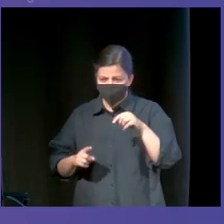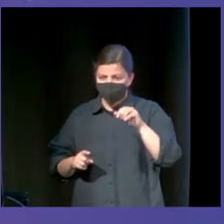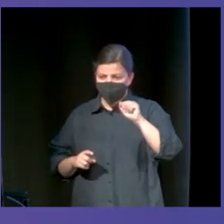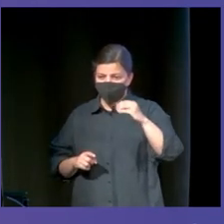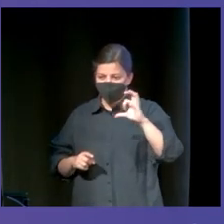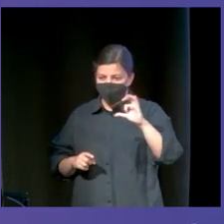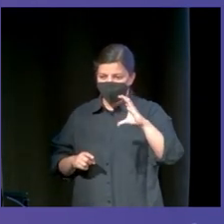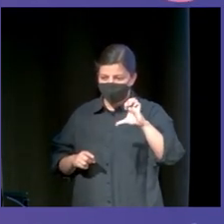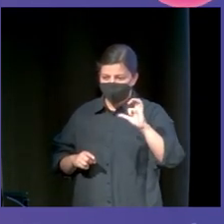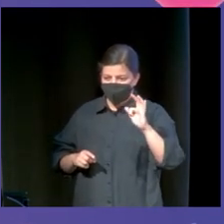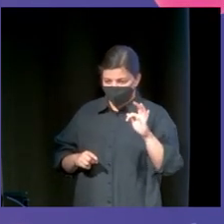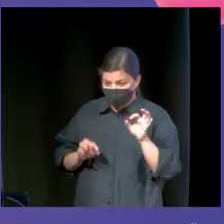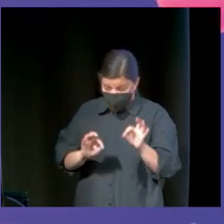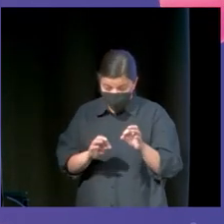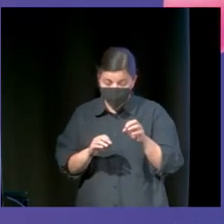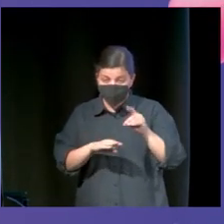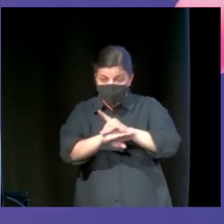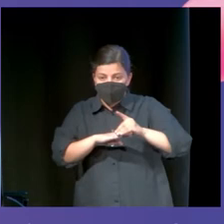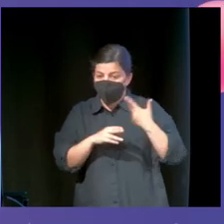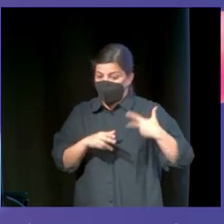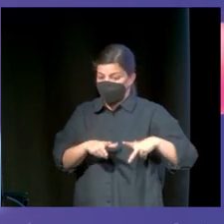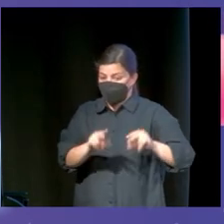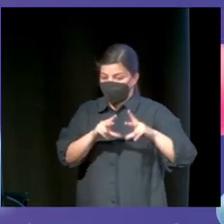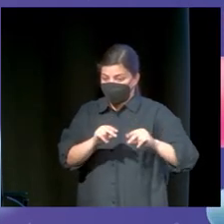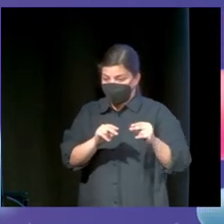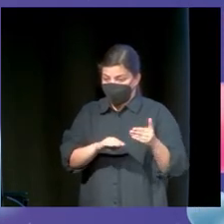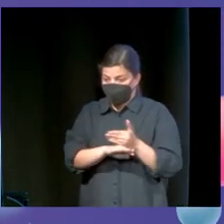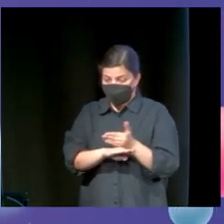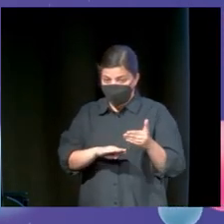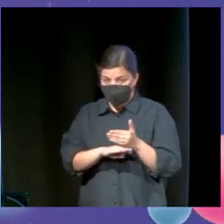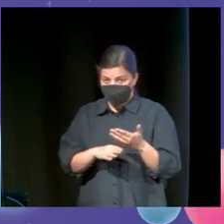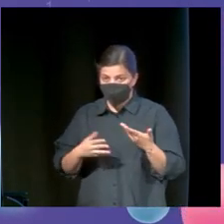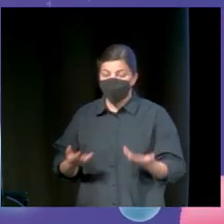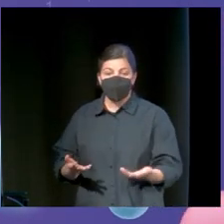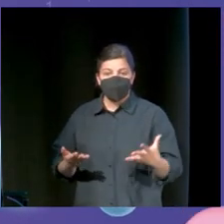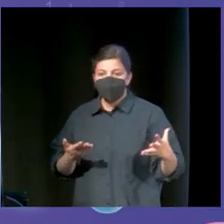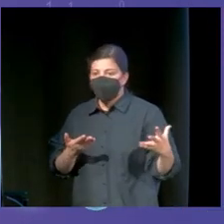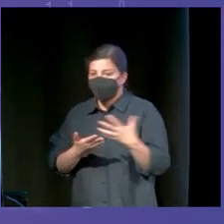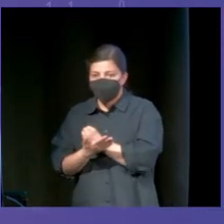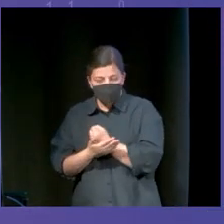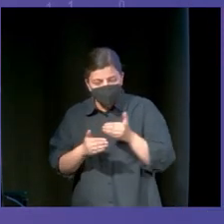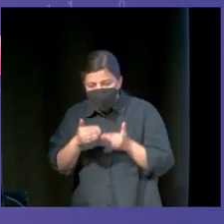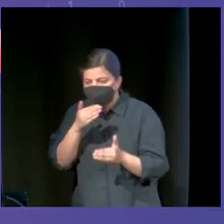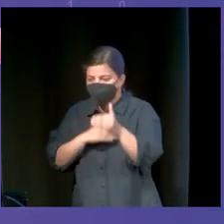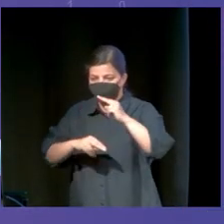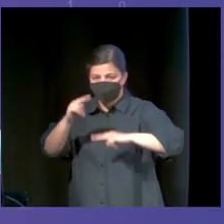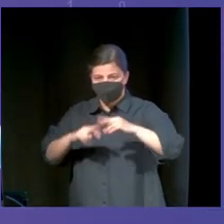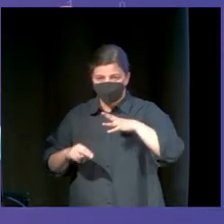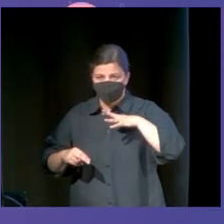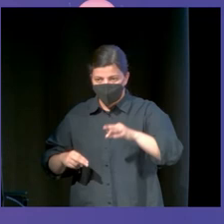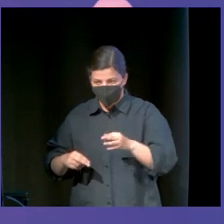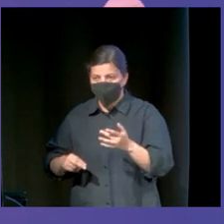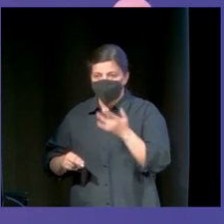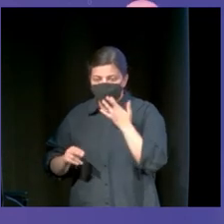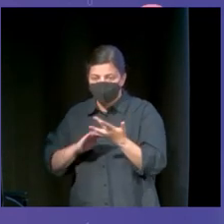olvidarlas y ya para finalizar pues ahí está todo por construir quien diga que tiene